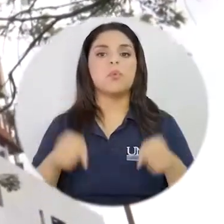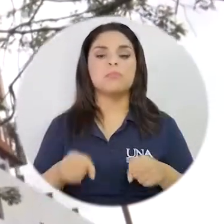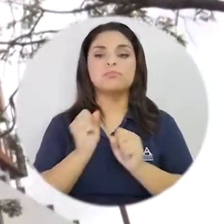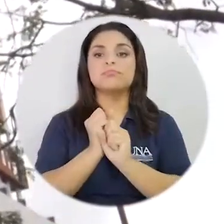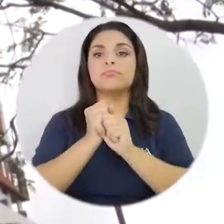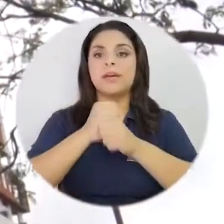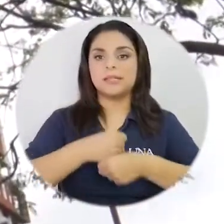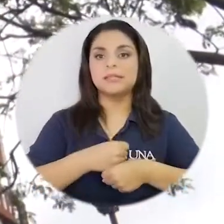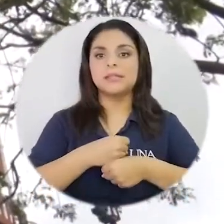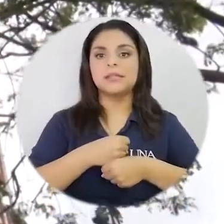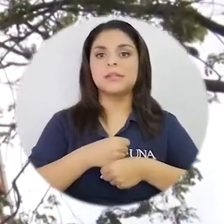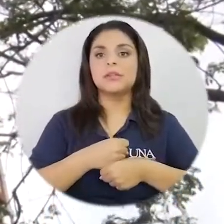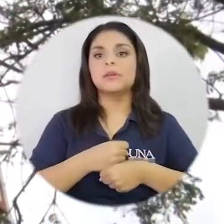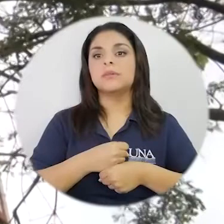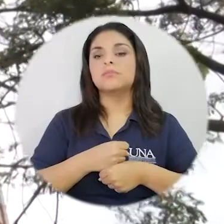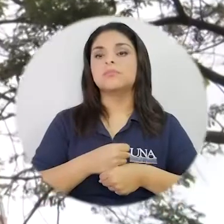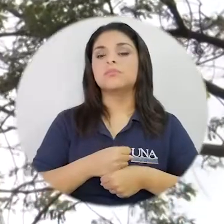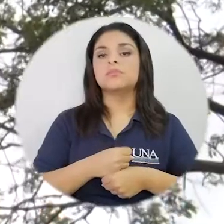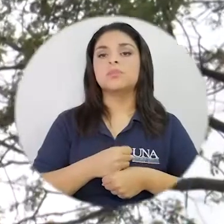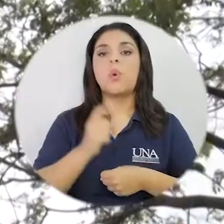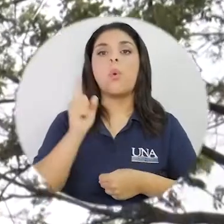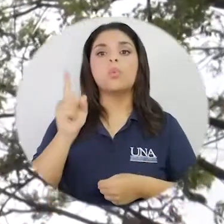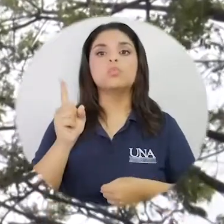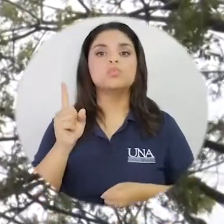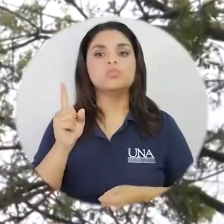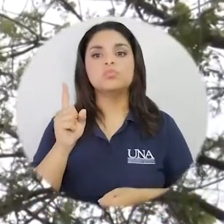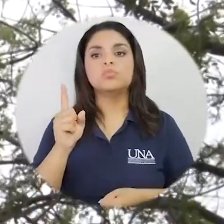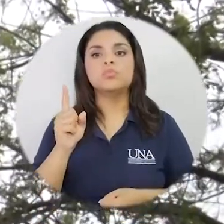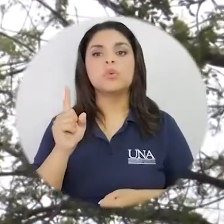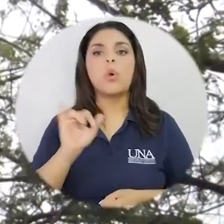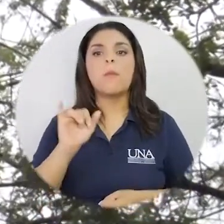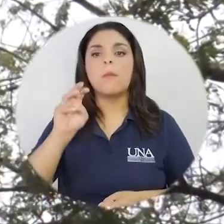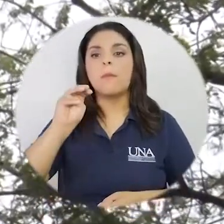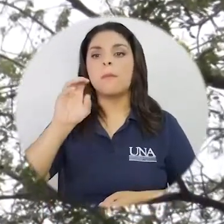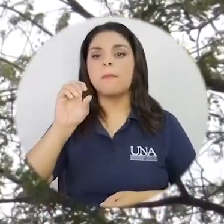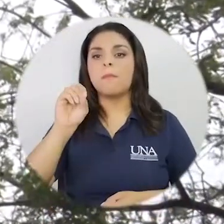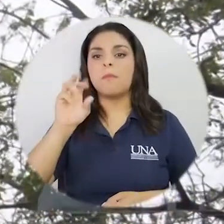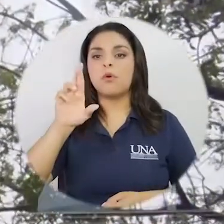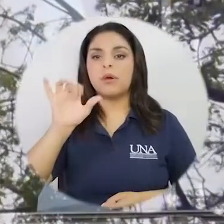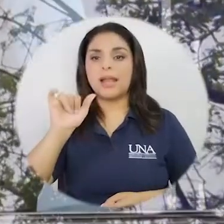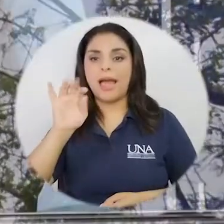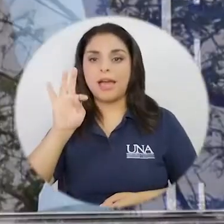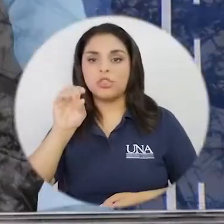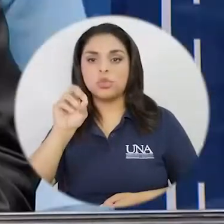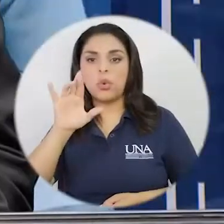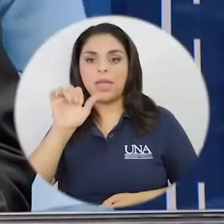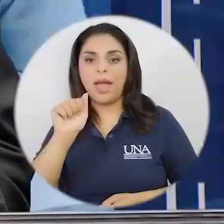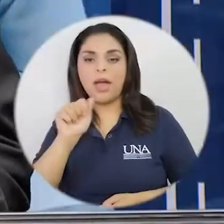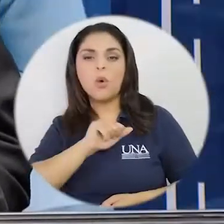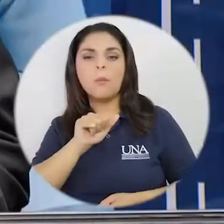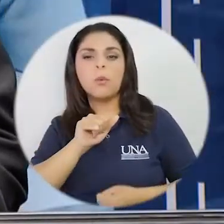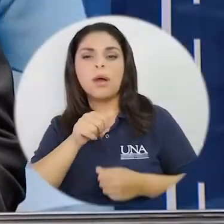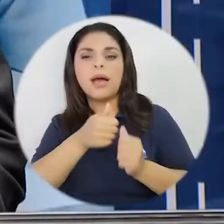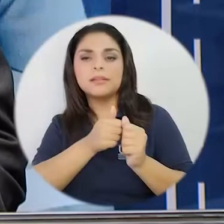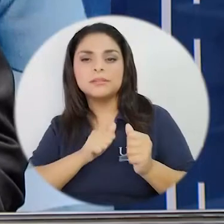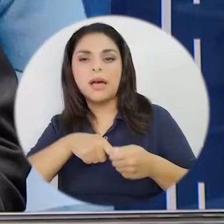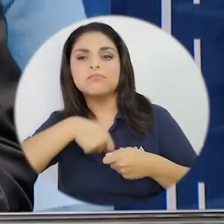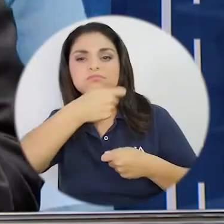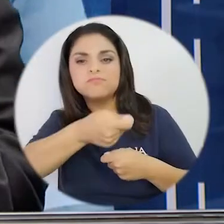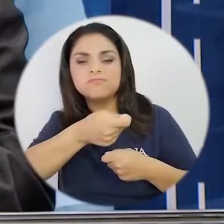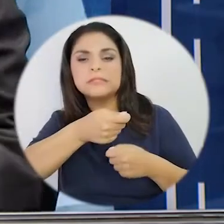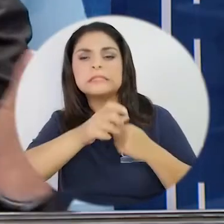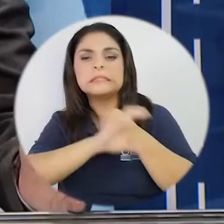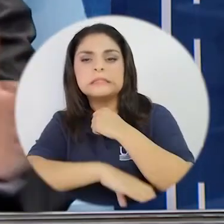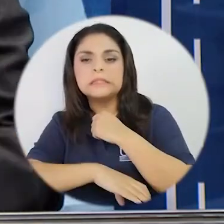permitan realizar una moratoria en caso de existir, que siempre el último recurso